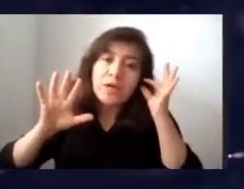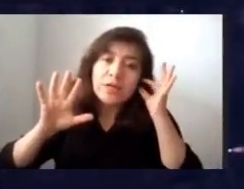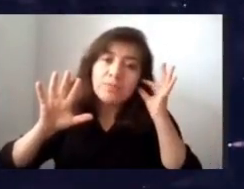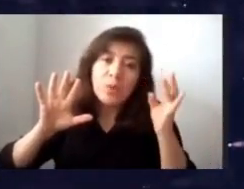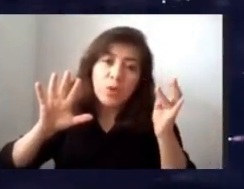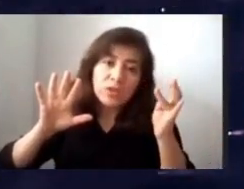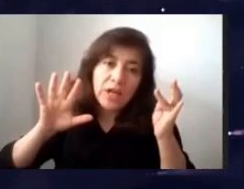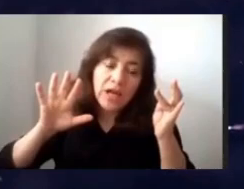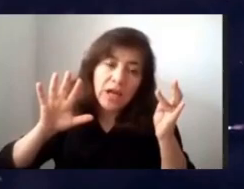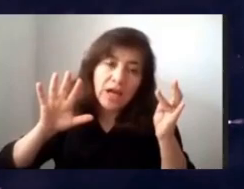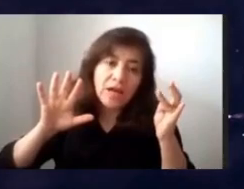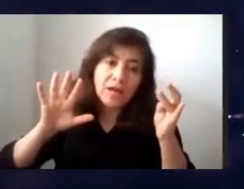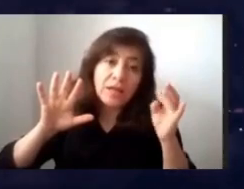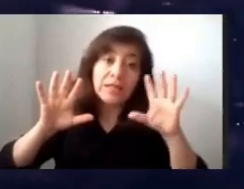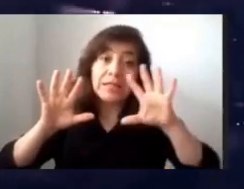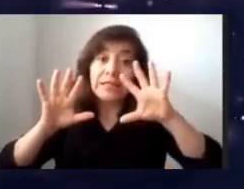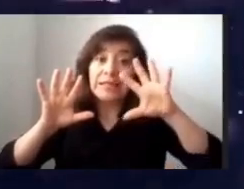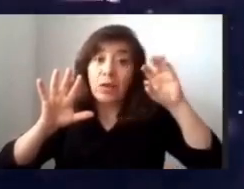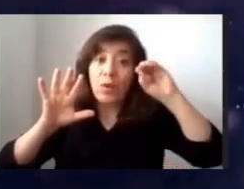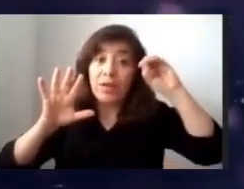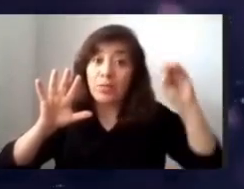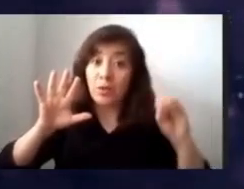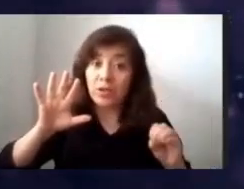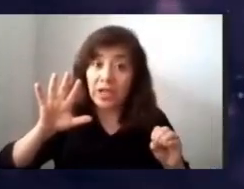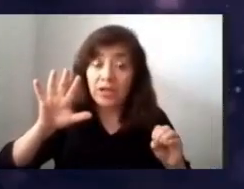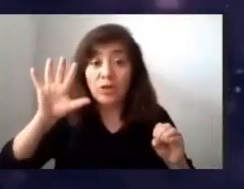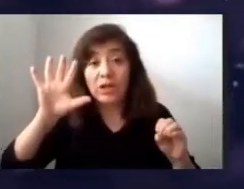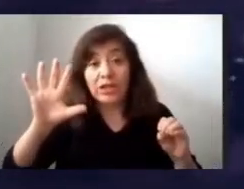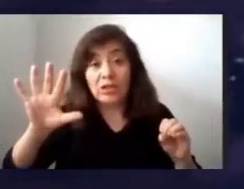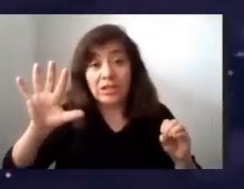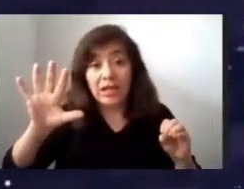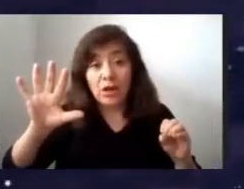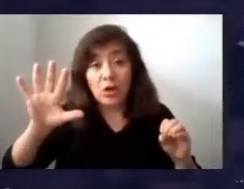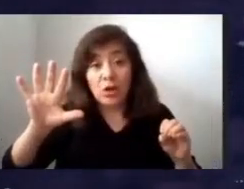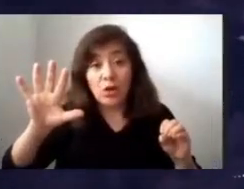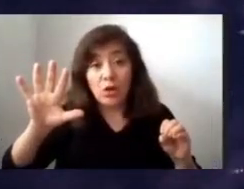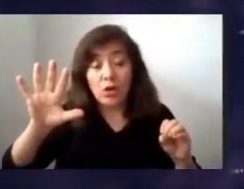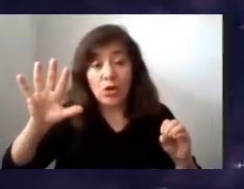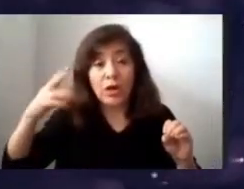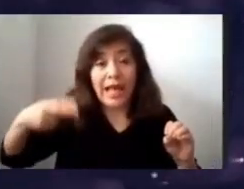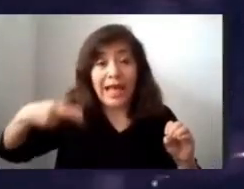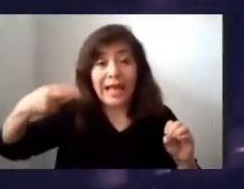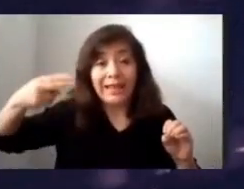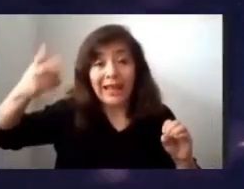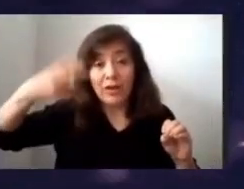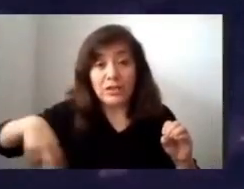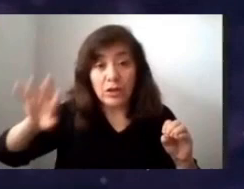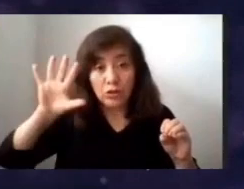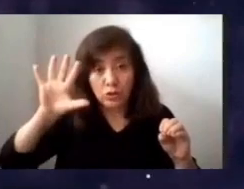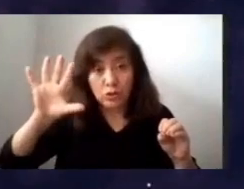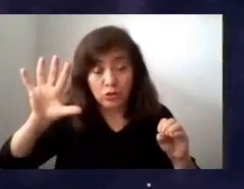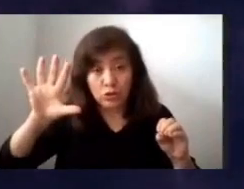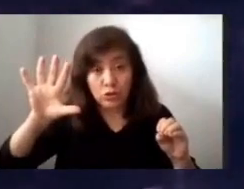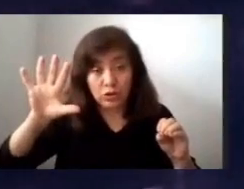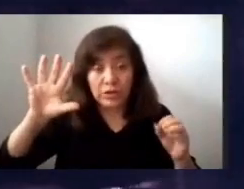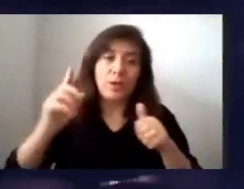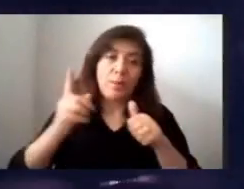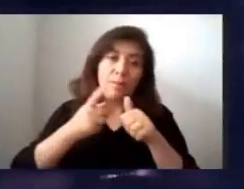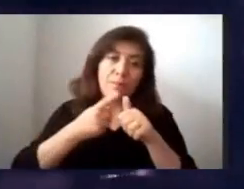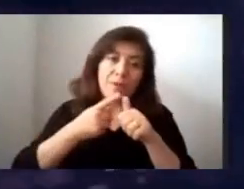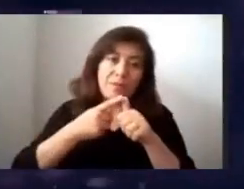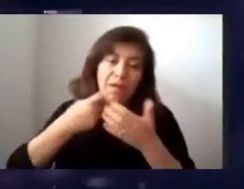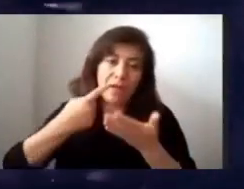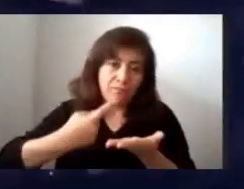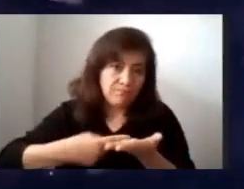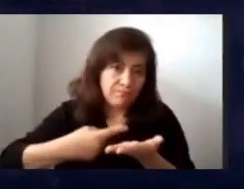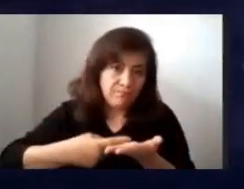sería el 50% de cónyuge y el 50% para los herederos. Los primer análisis que habría que hacer en el tema